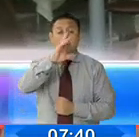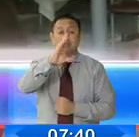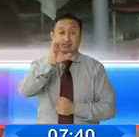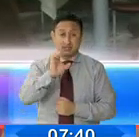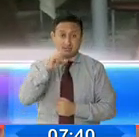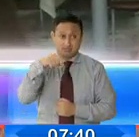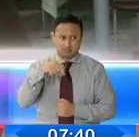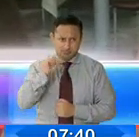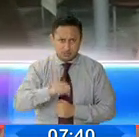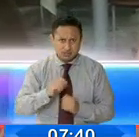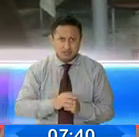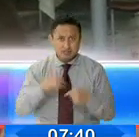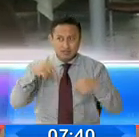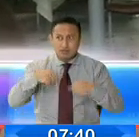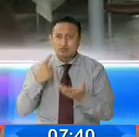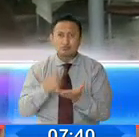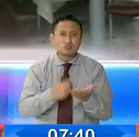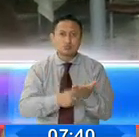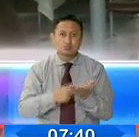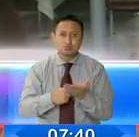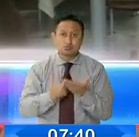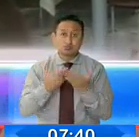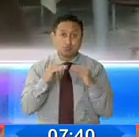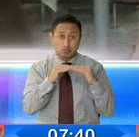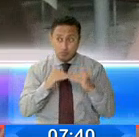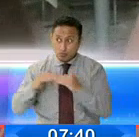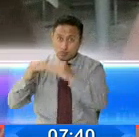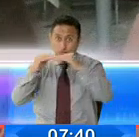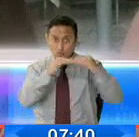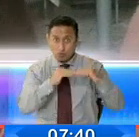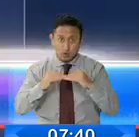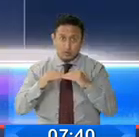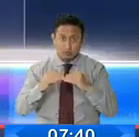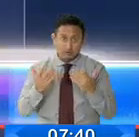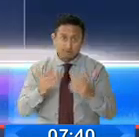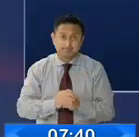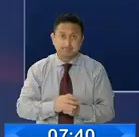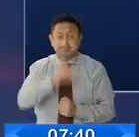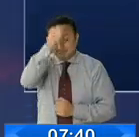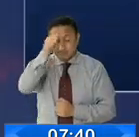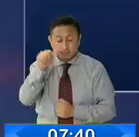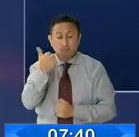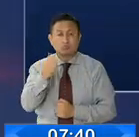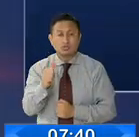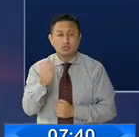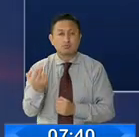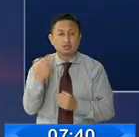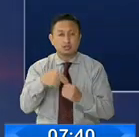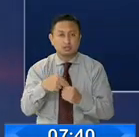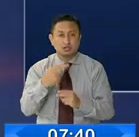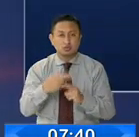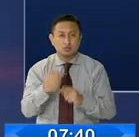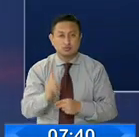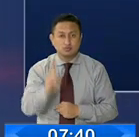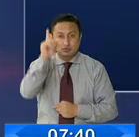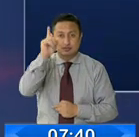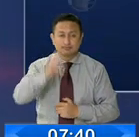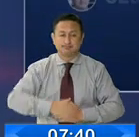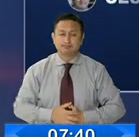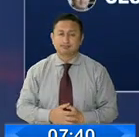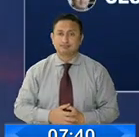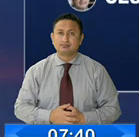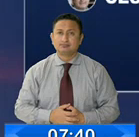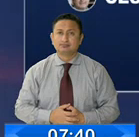permitir que se pueda crear un debate en igualdad de condiciones. El domingo 10 de enero participarán Lucio Gutiérrez,